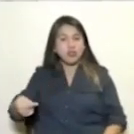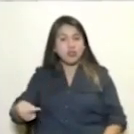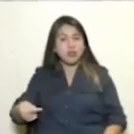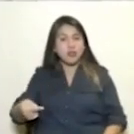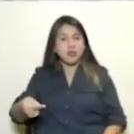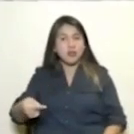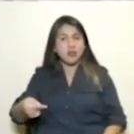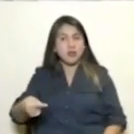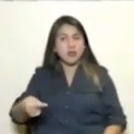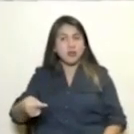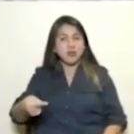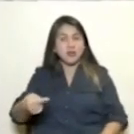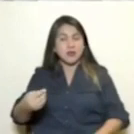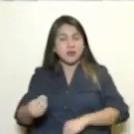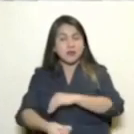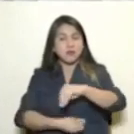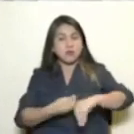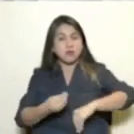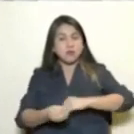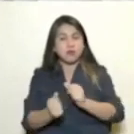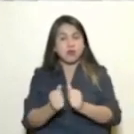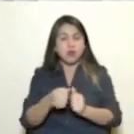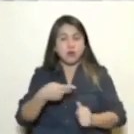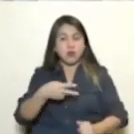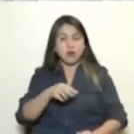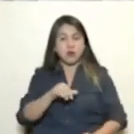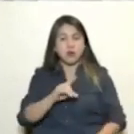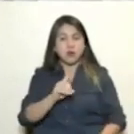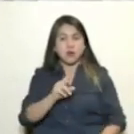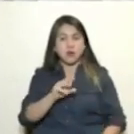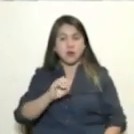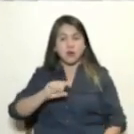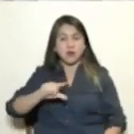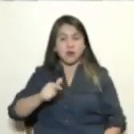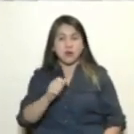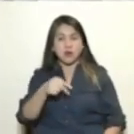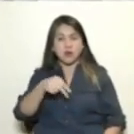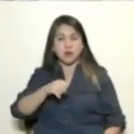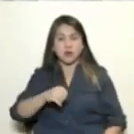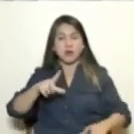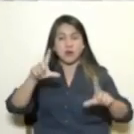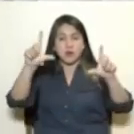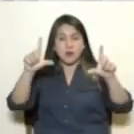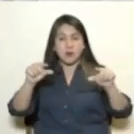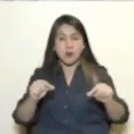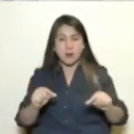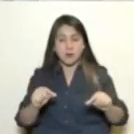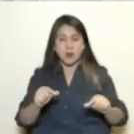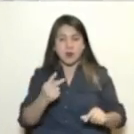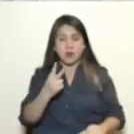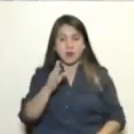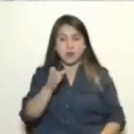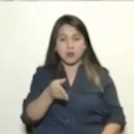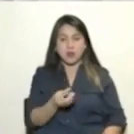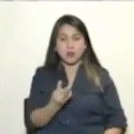eso usted lo combina con hidrógeno, reduce la emisión en 2/3.